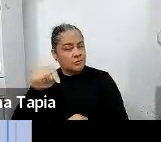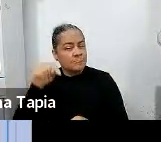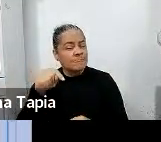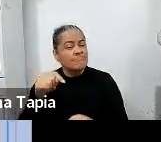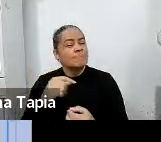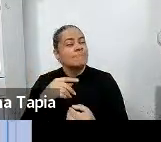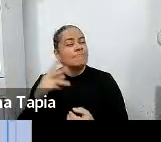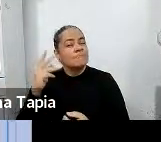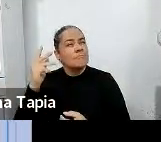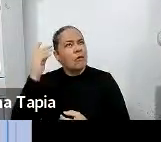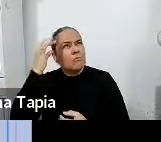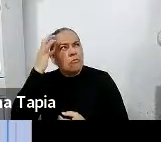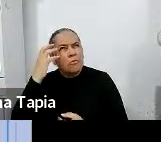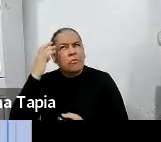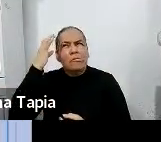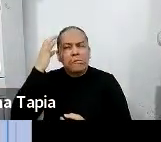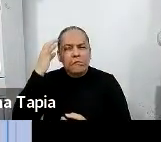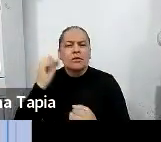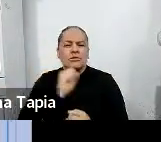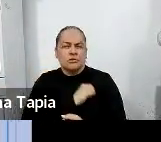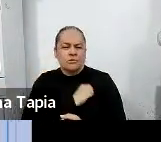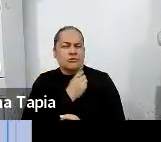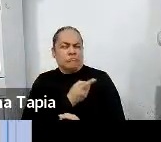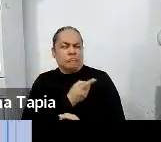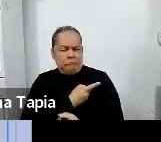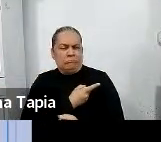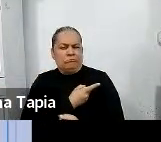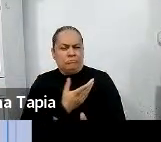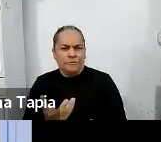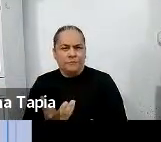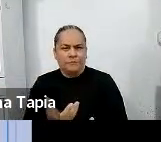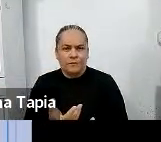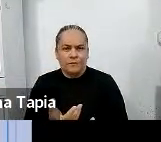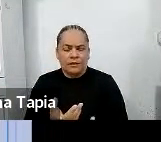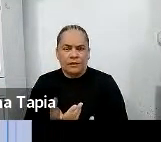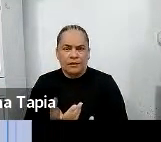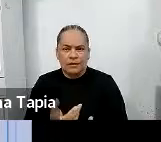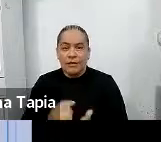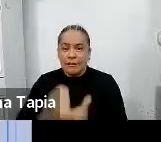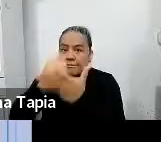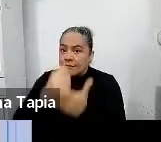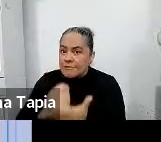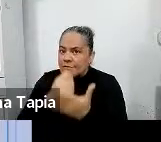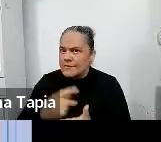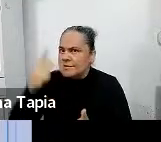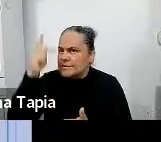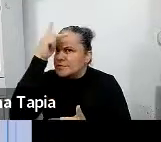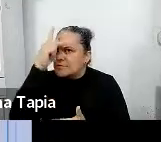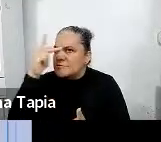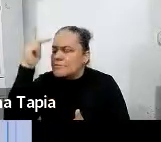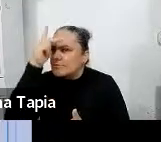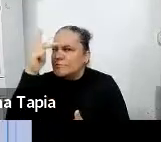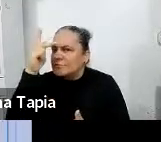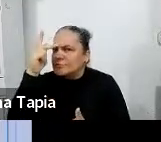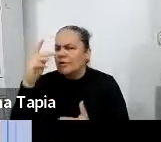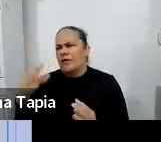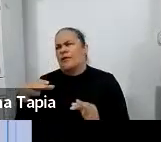psiquiatras, psicólogos, terapeutas, ¿sí? Pasamos años en este proceso